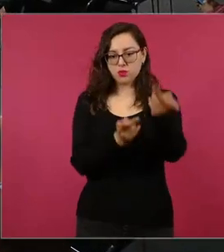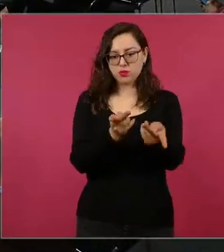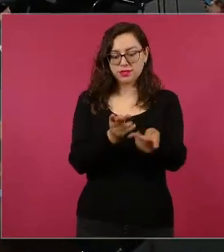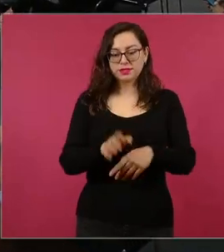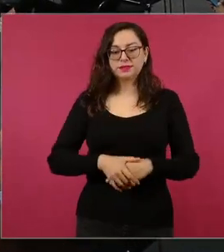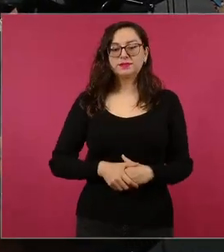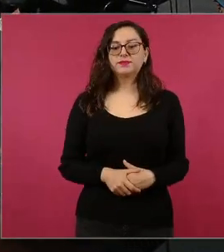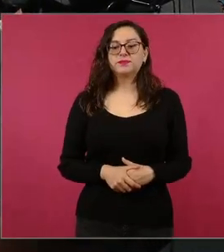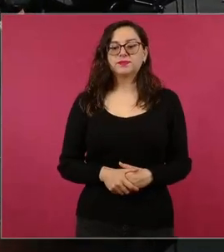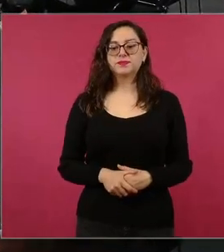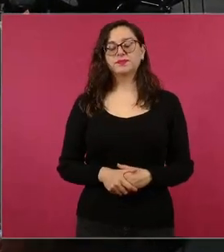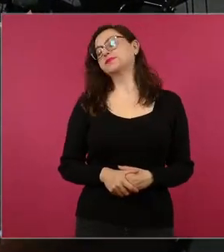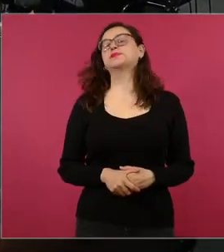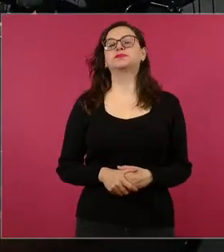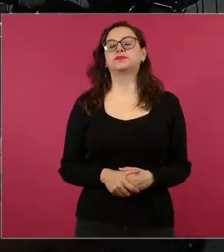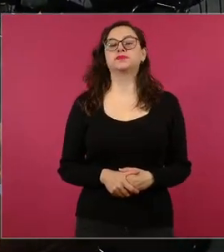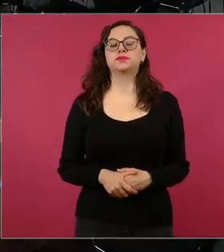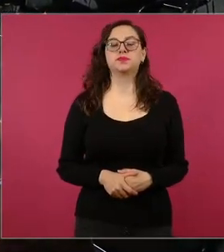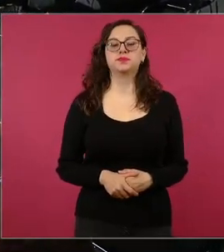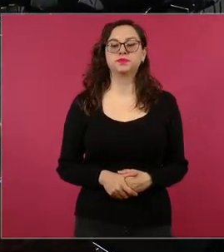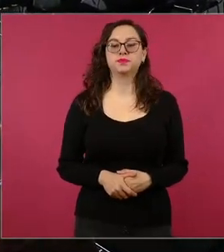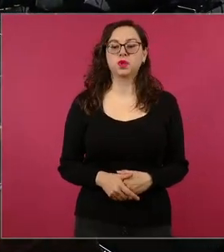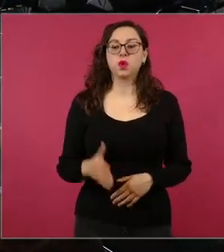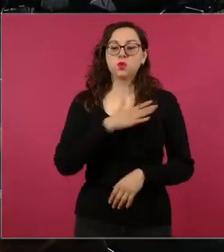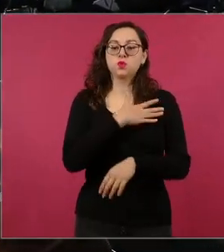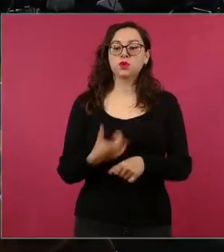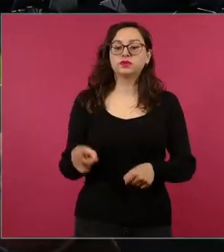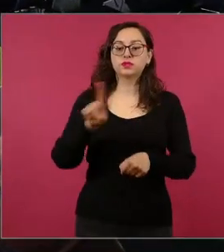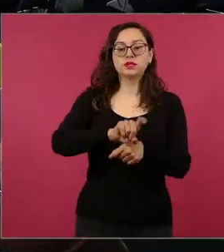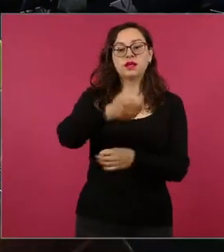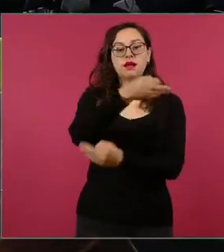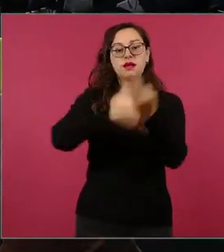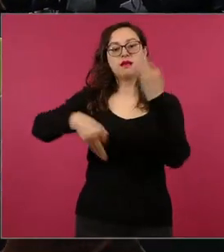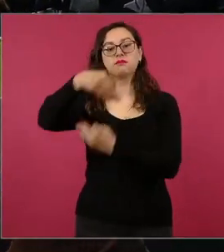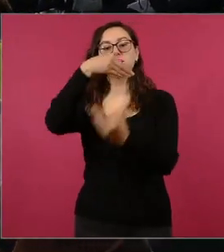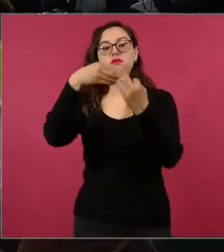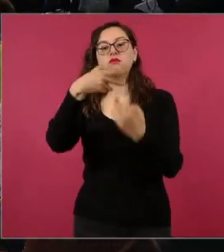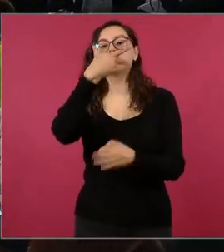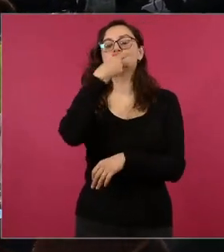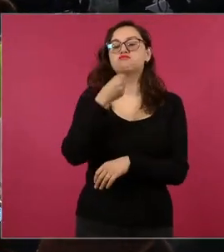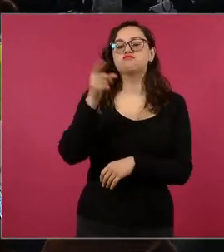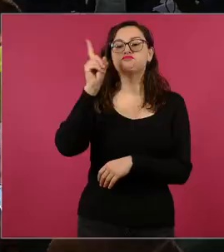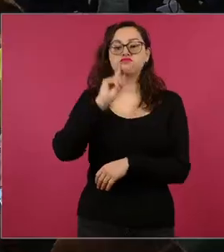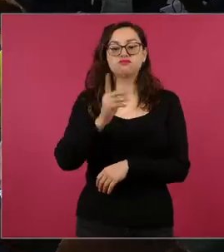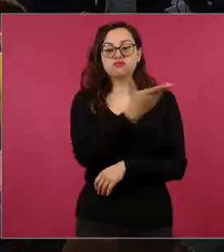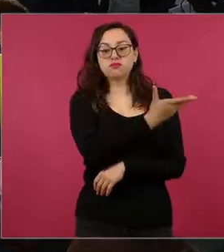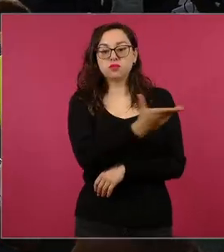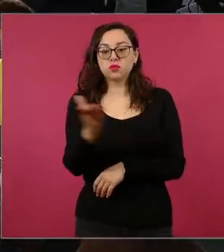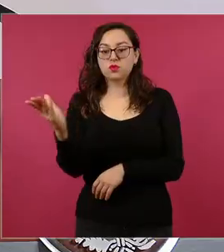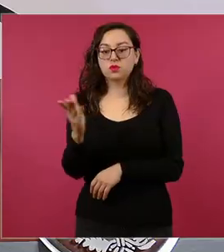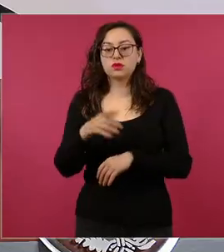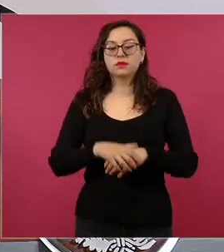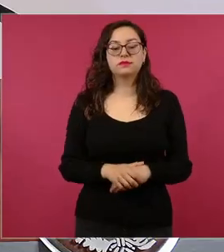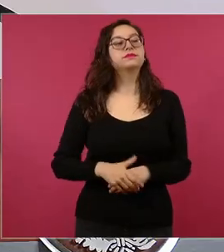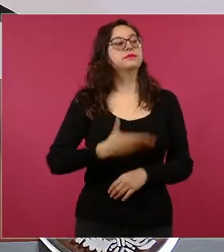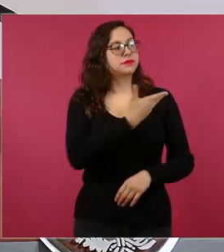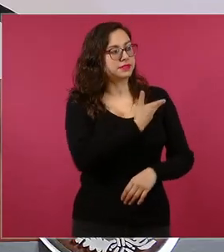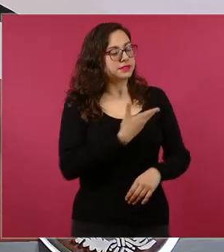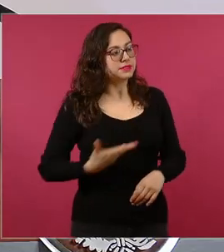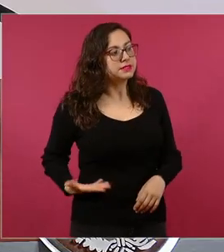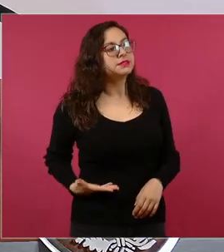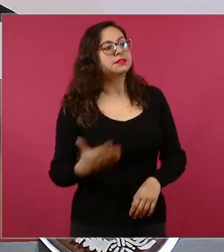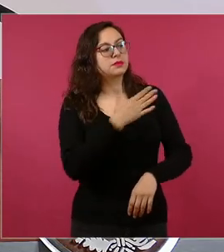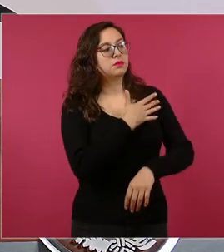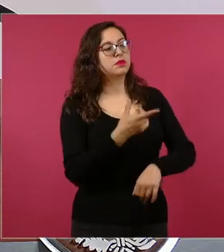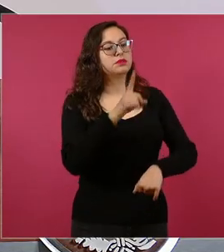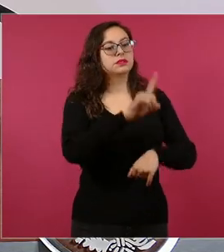Muy buenos días a todos, a todas, señor presidente. Buenos días también a nuestros compañeros de la financiera para el bienestar. Qué gusto